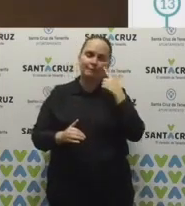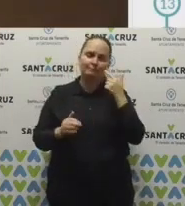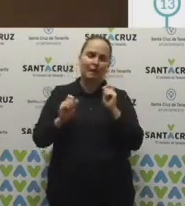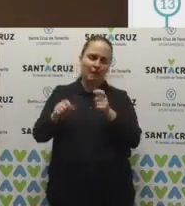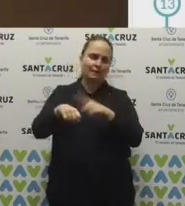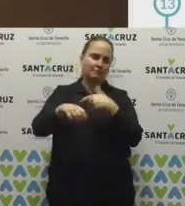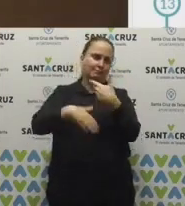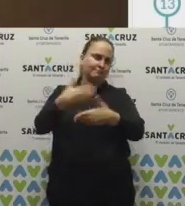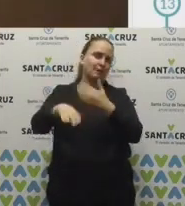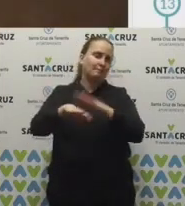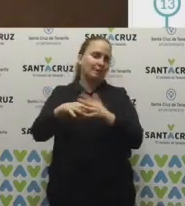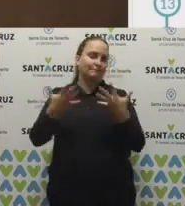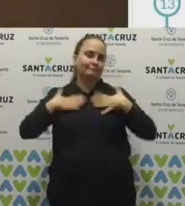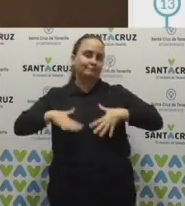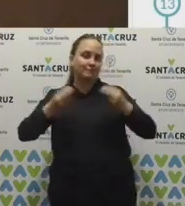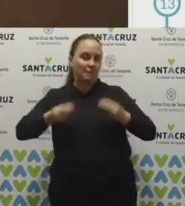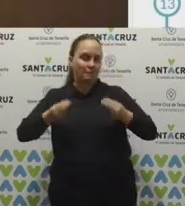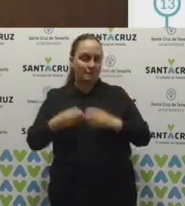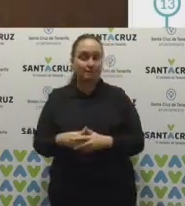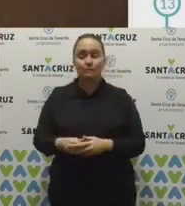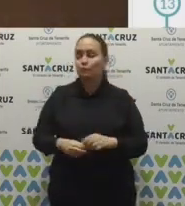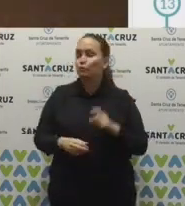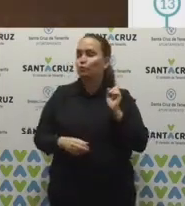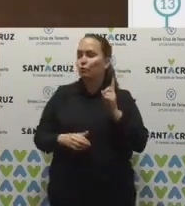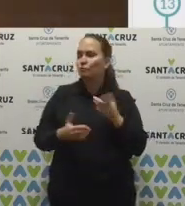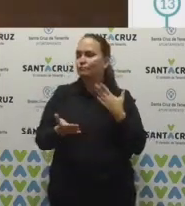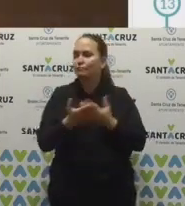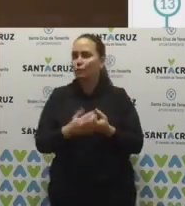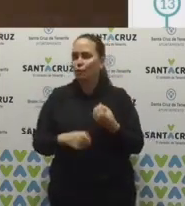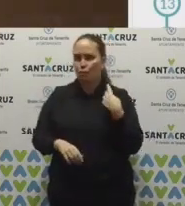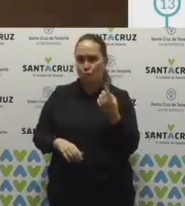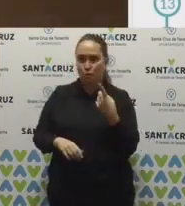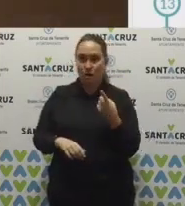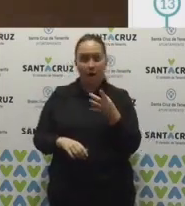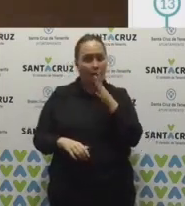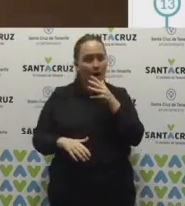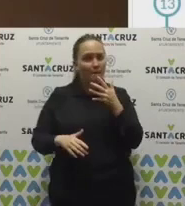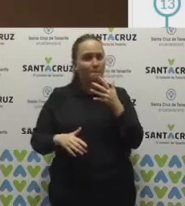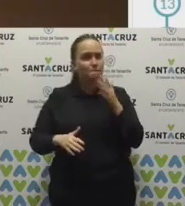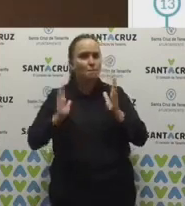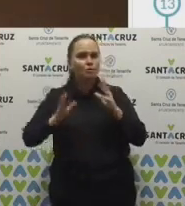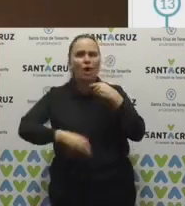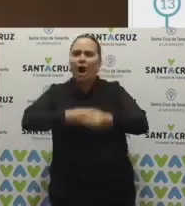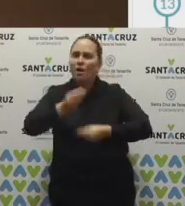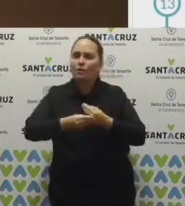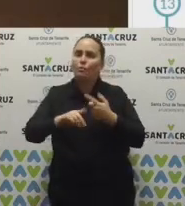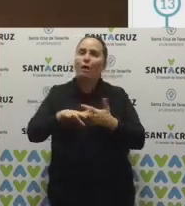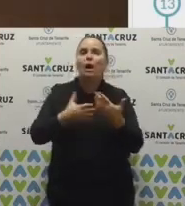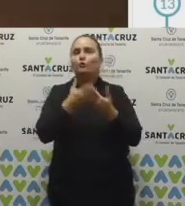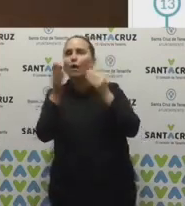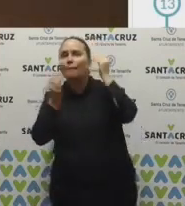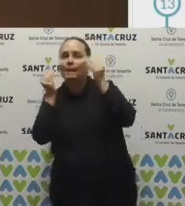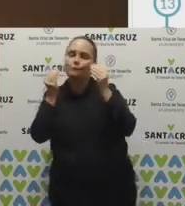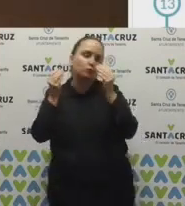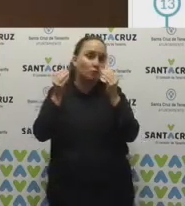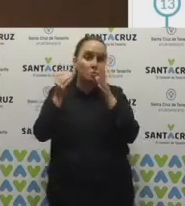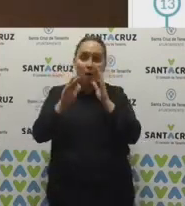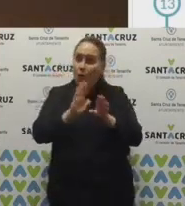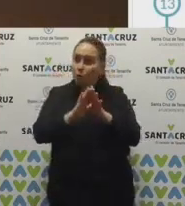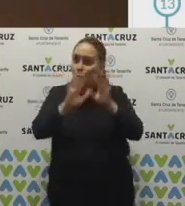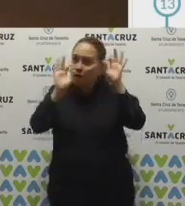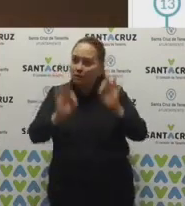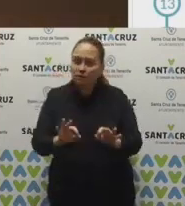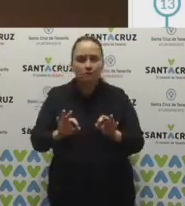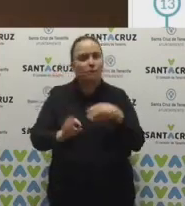el paso de los meses sólo les pido una cosa es el momento de hacer cosas no de seguir estudiando hacer cosas porque al ritmo que van llegan mal y tarde